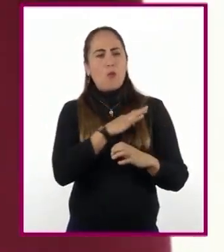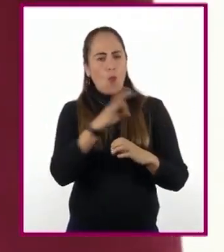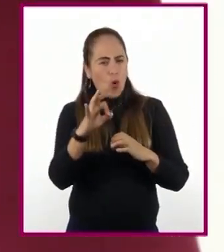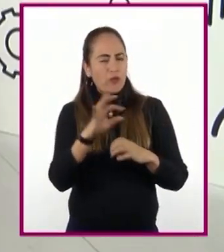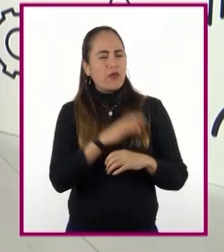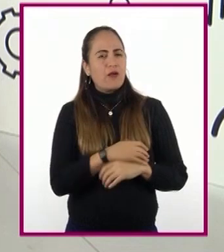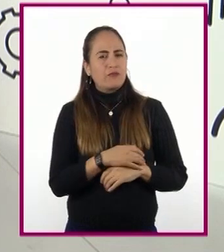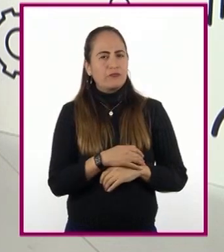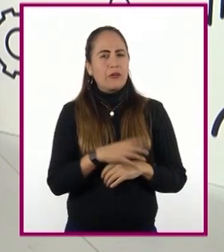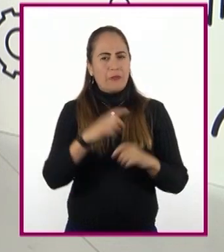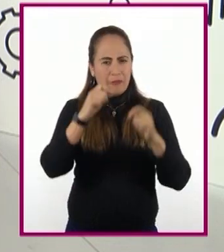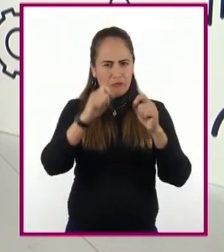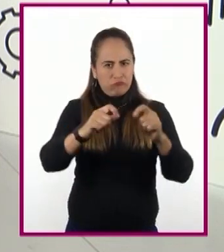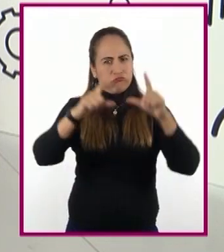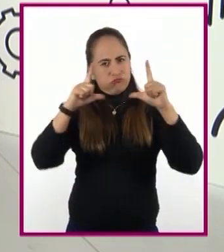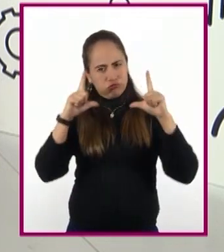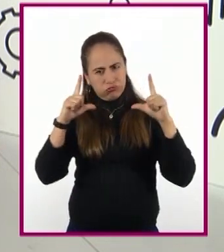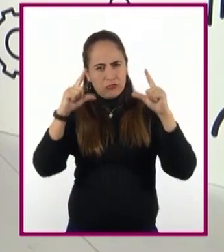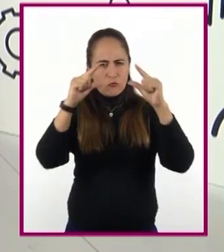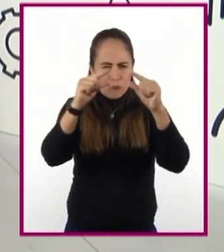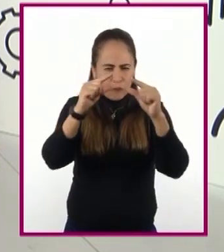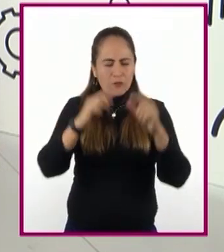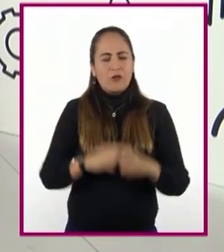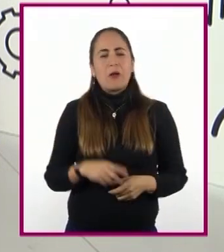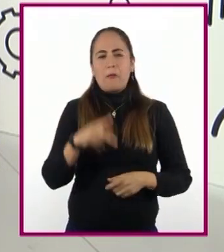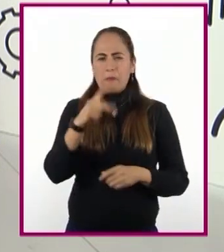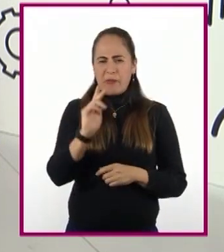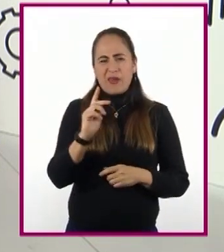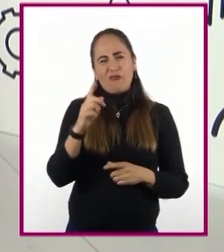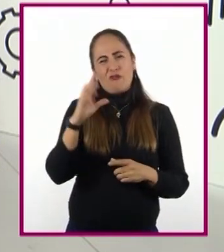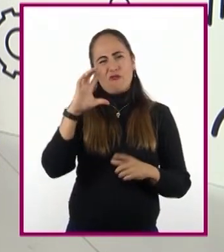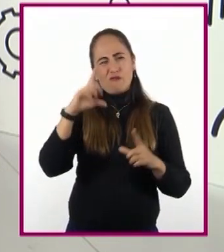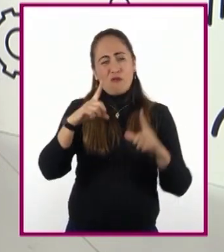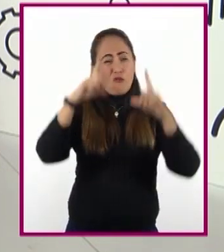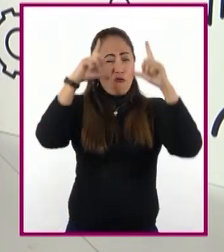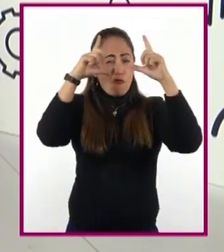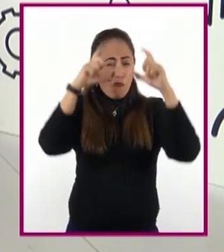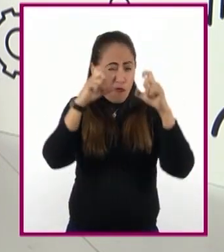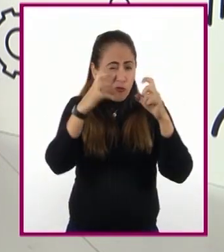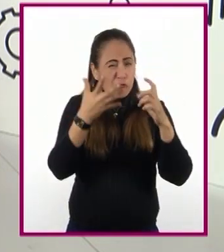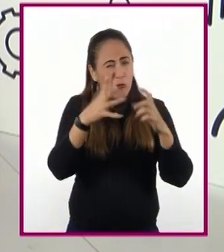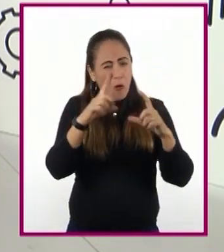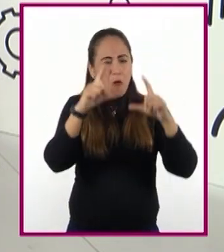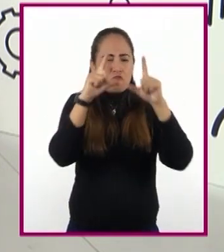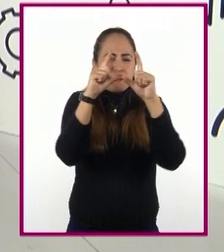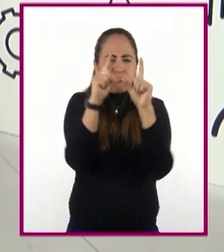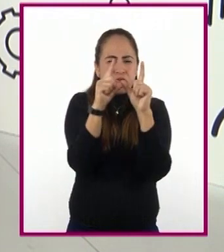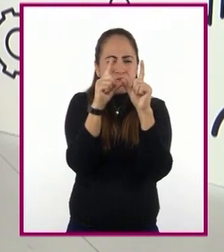modificar la toma, pero aún así las fotos eran de formato muy pequeñito.